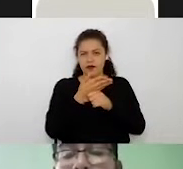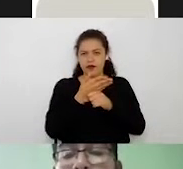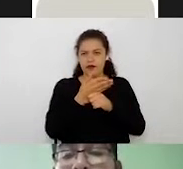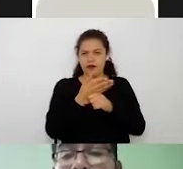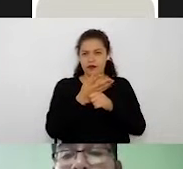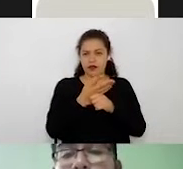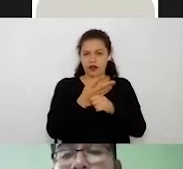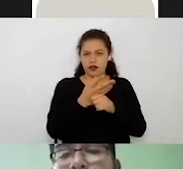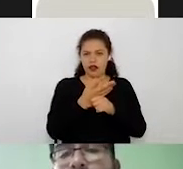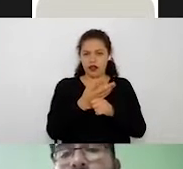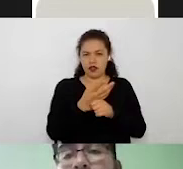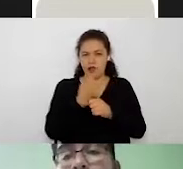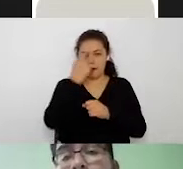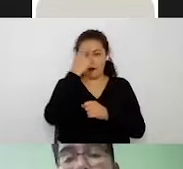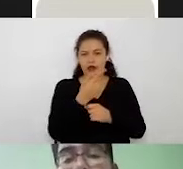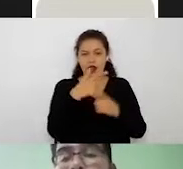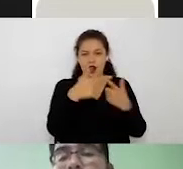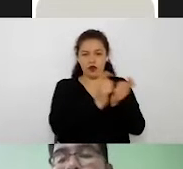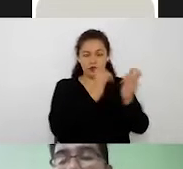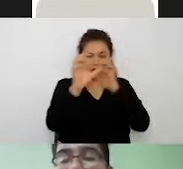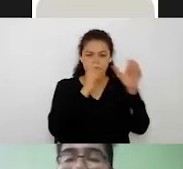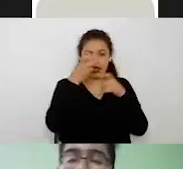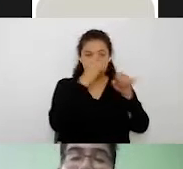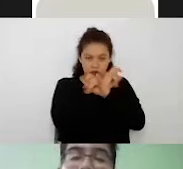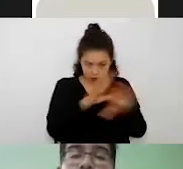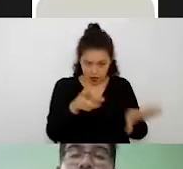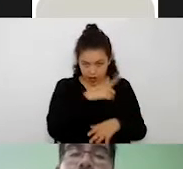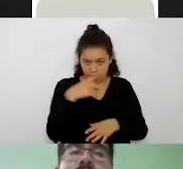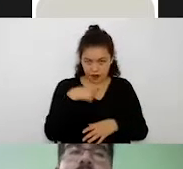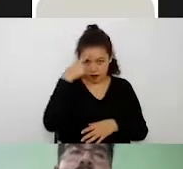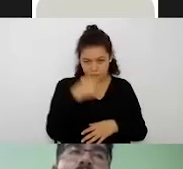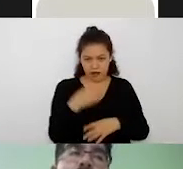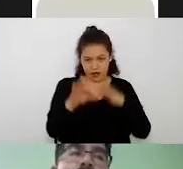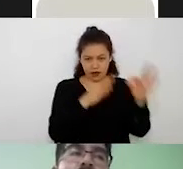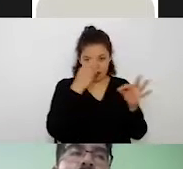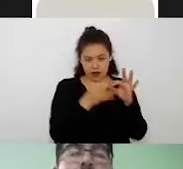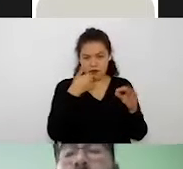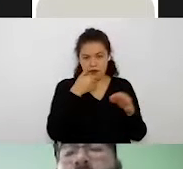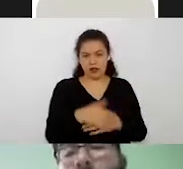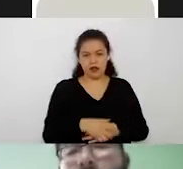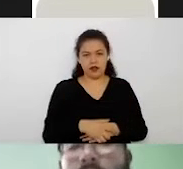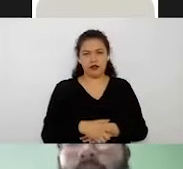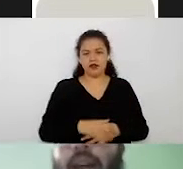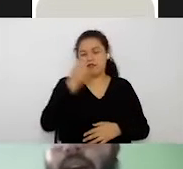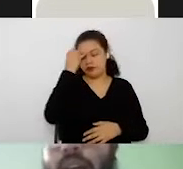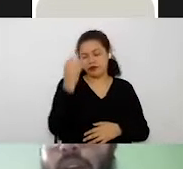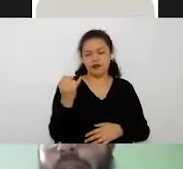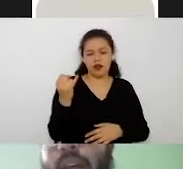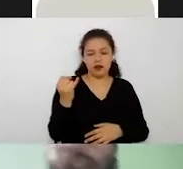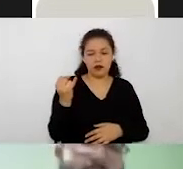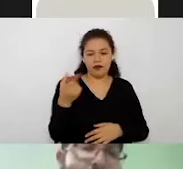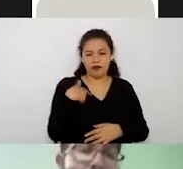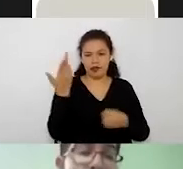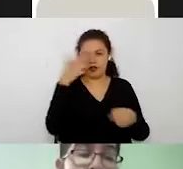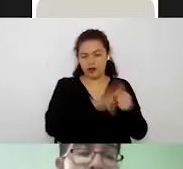la brigada de comunicación el tener esos datos, porque esos datos son precisos. Imagínense que a mí me llevan al hospital